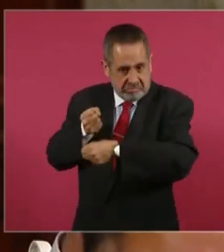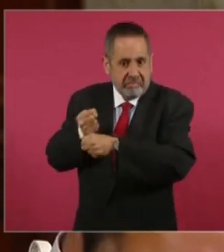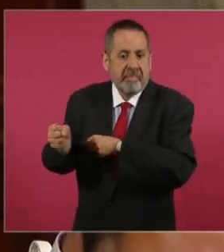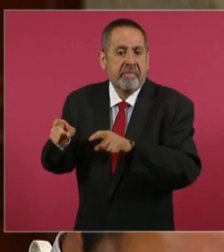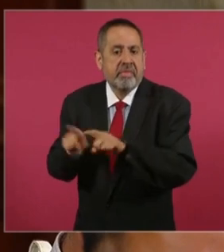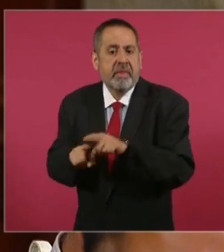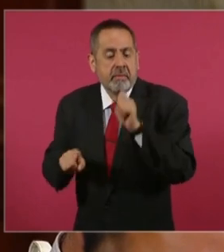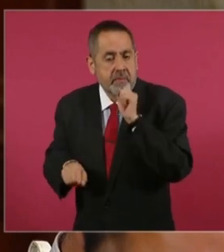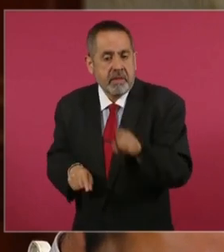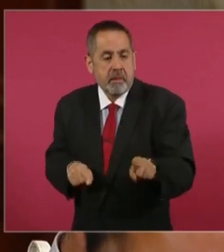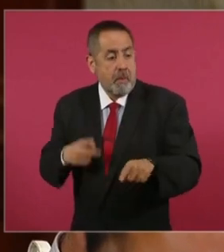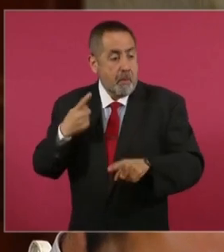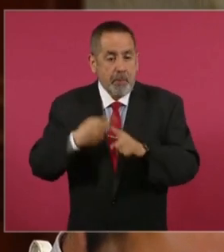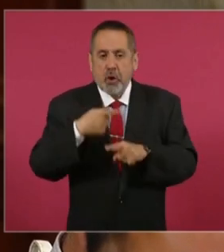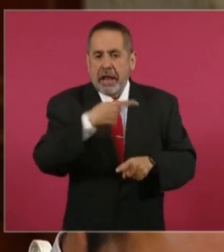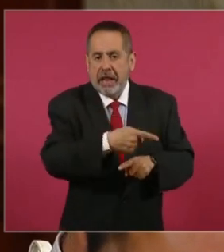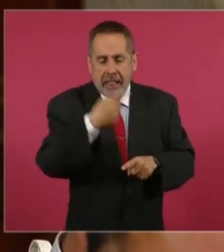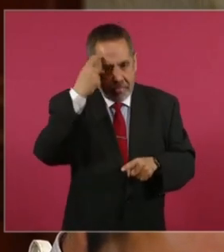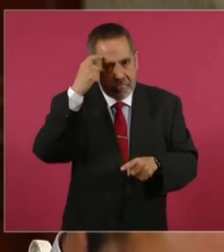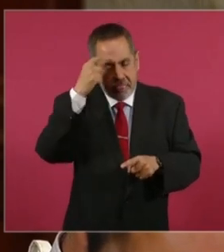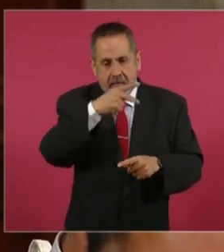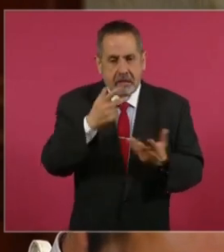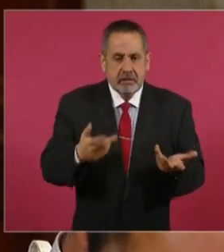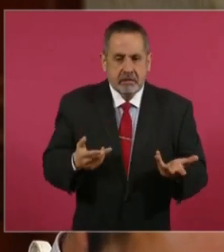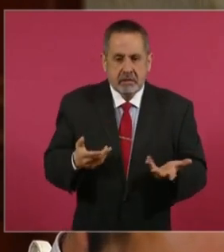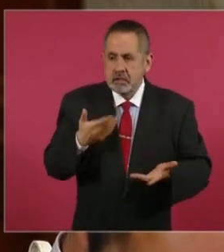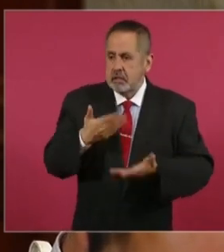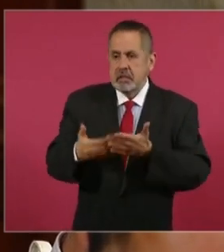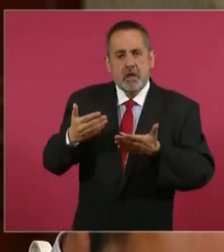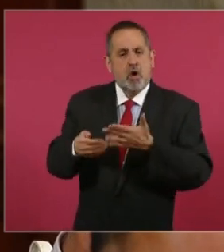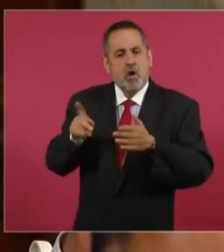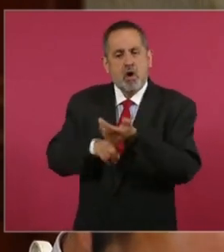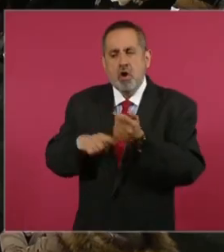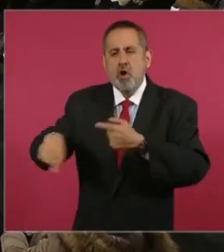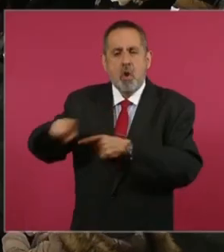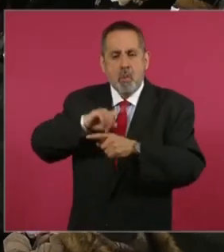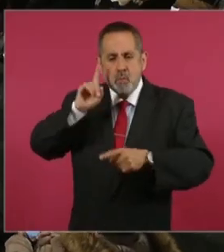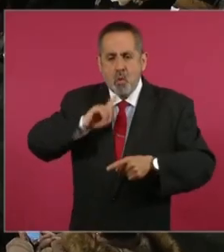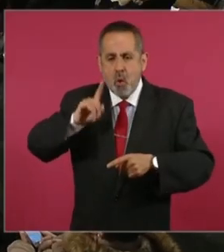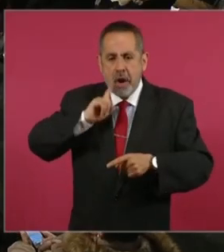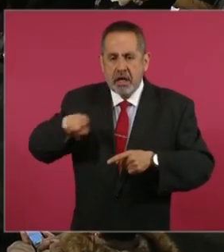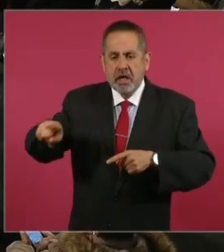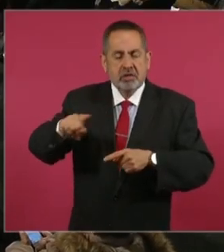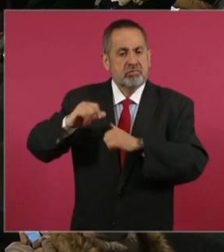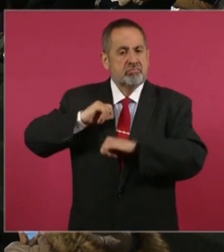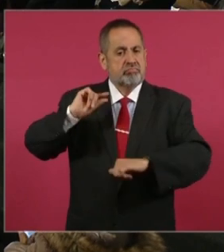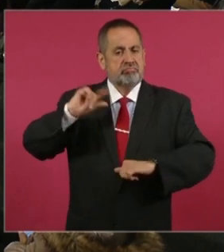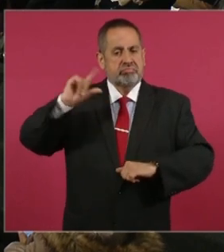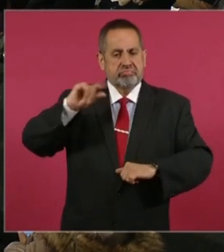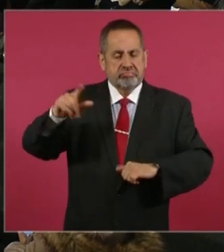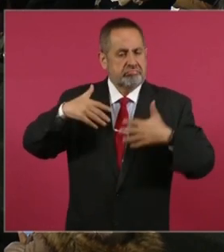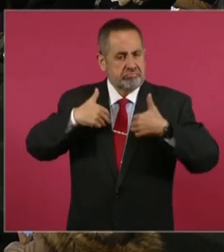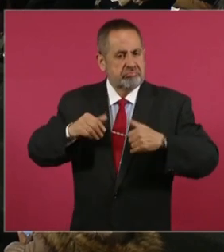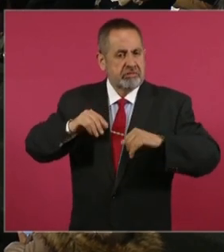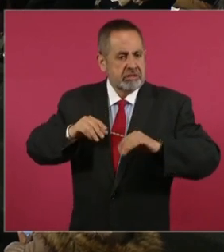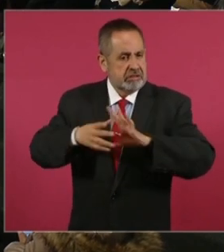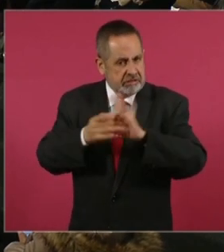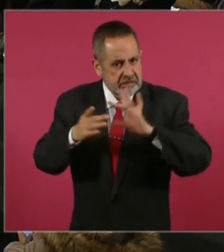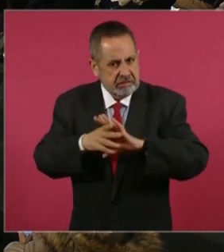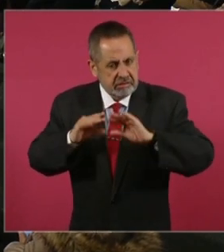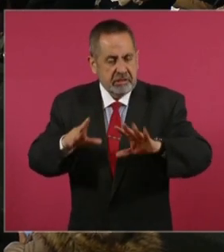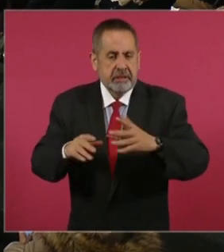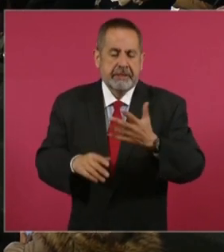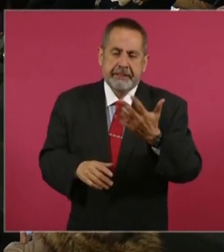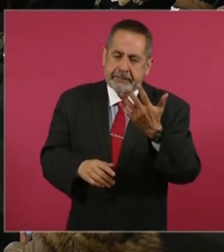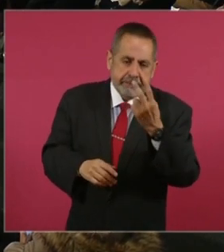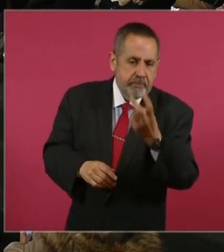está comprendiendo esta realidad sociológica a través de mujeres que se encuentran en importantes cargos públicos en México. Por